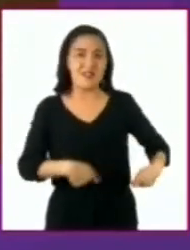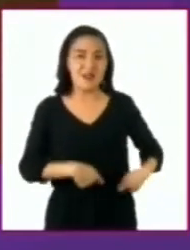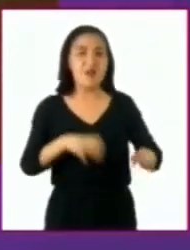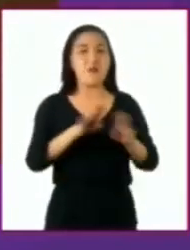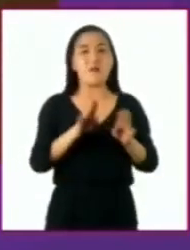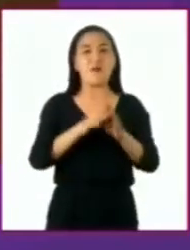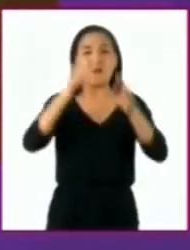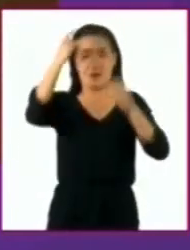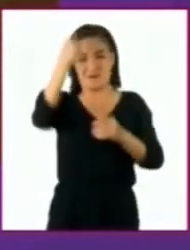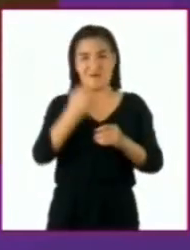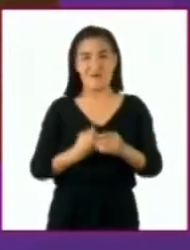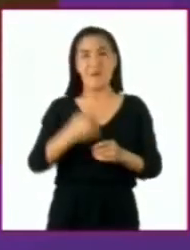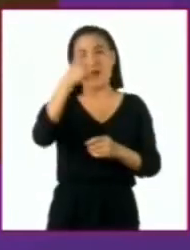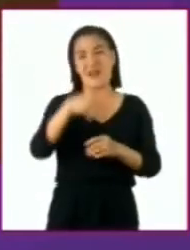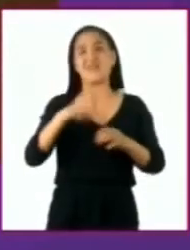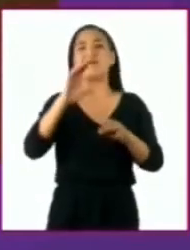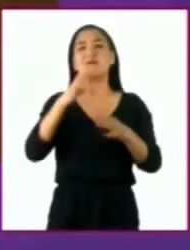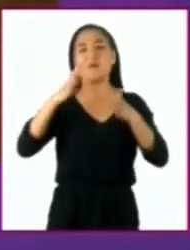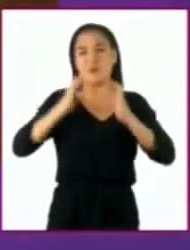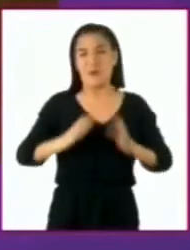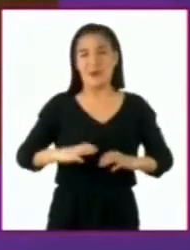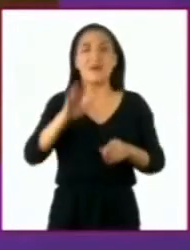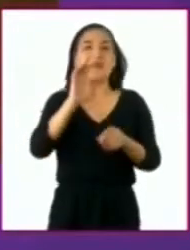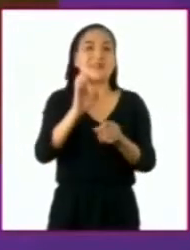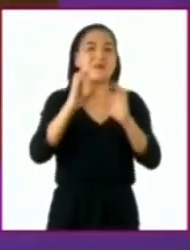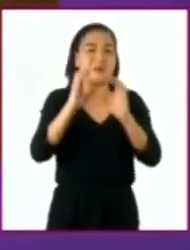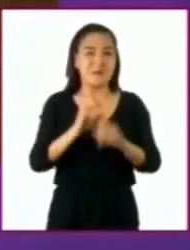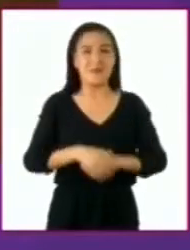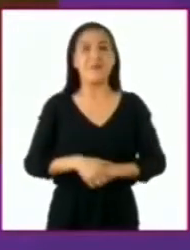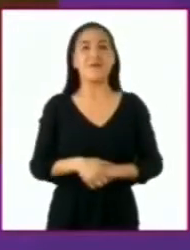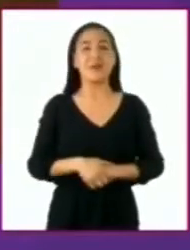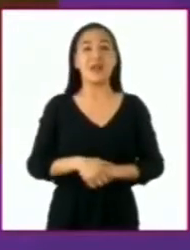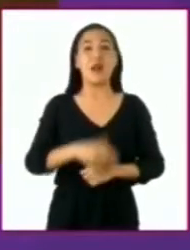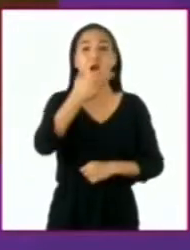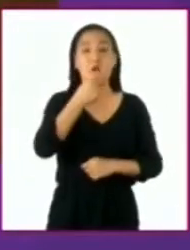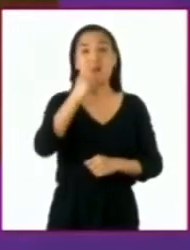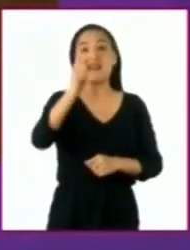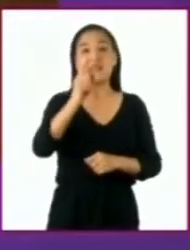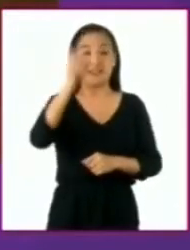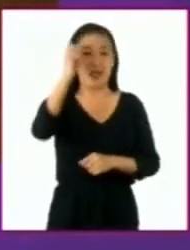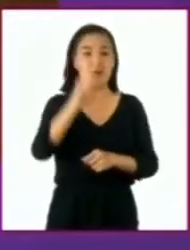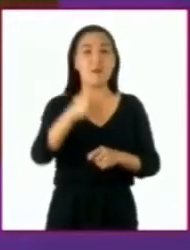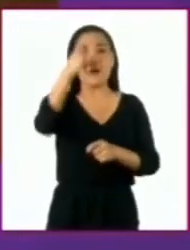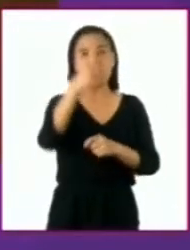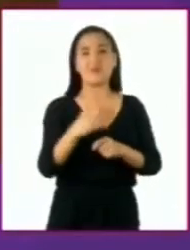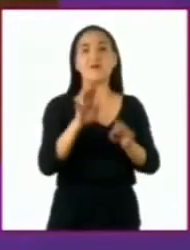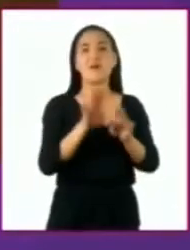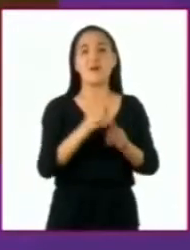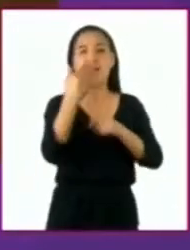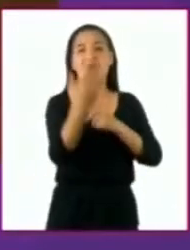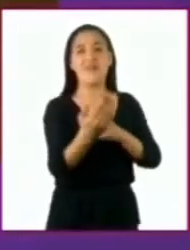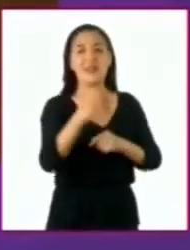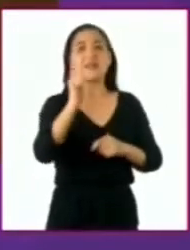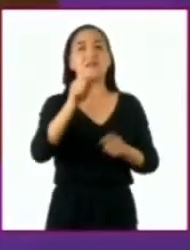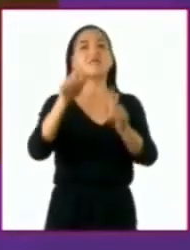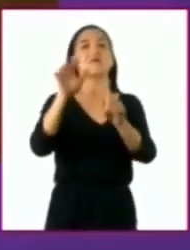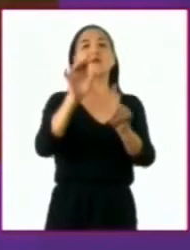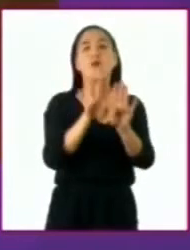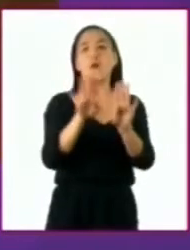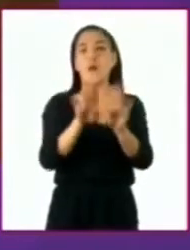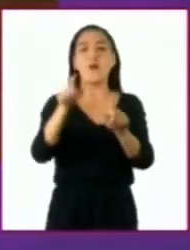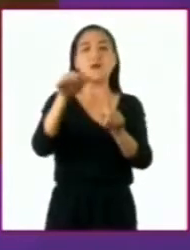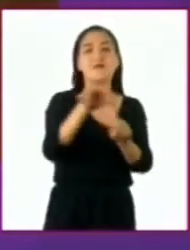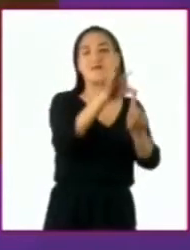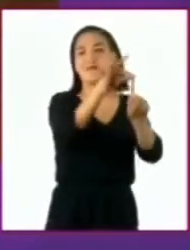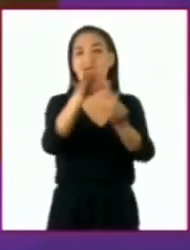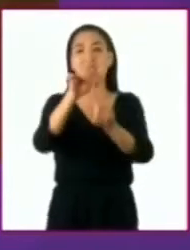cuerpo. Los hombres a caballo están al frente como guías del grupo que va a pie. Llevan posiblemente